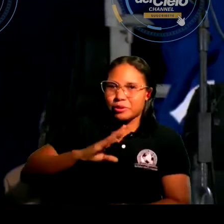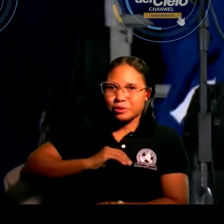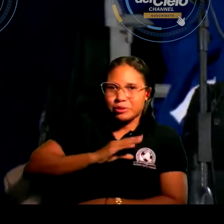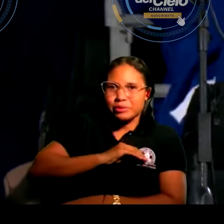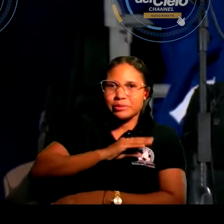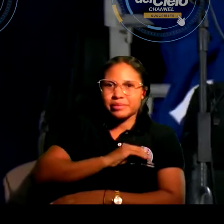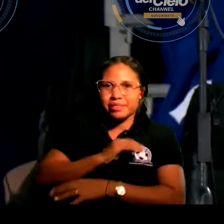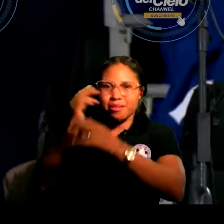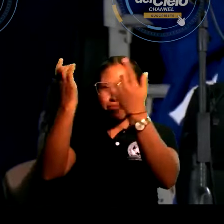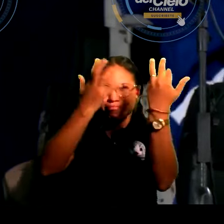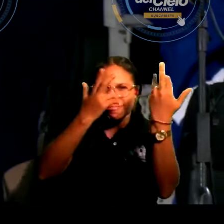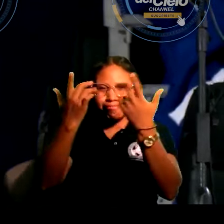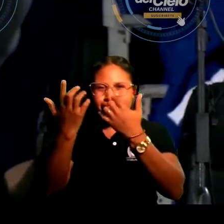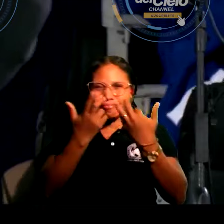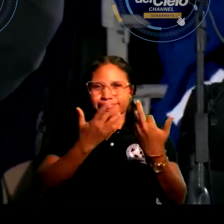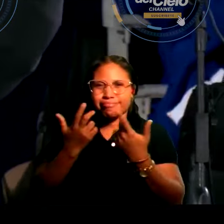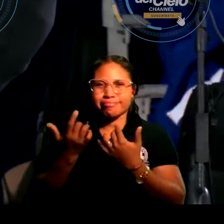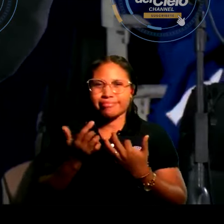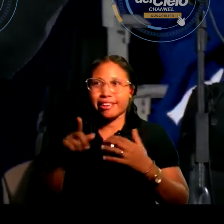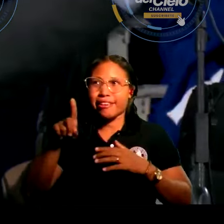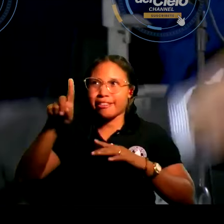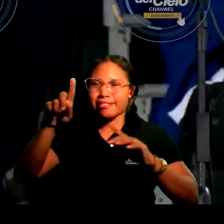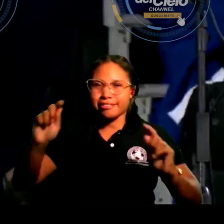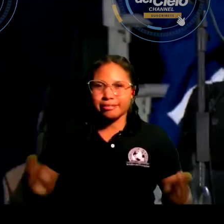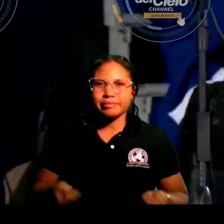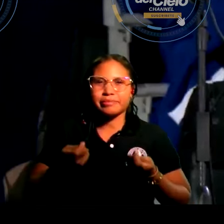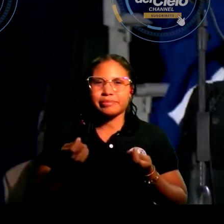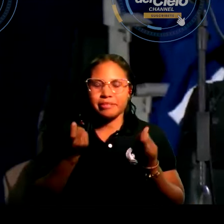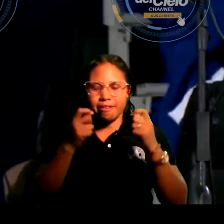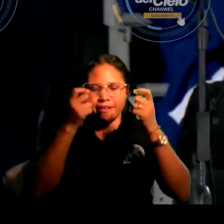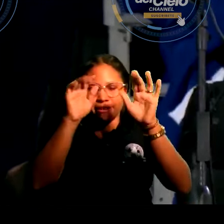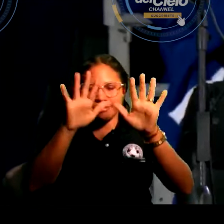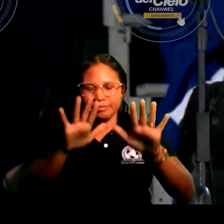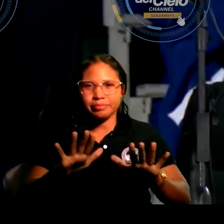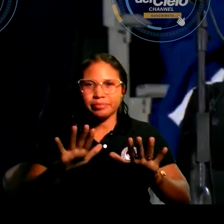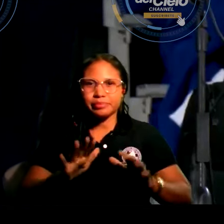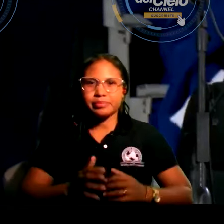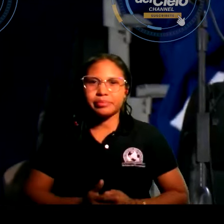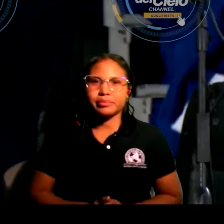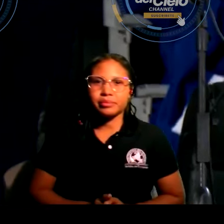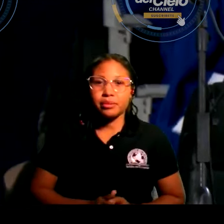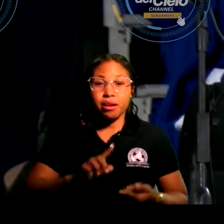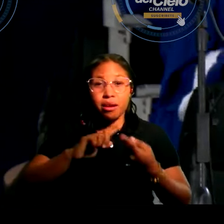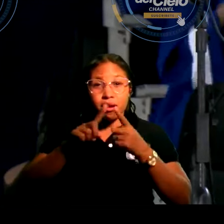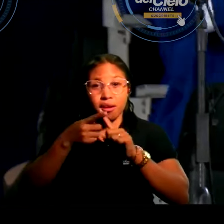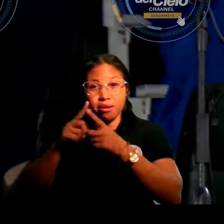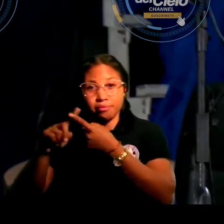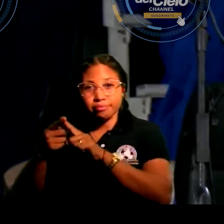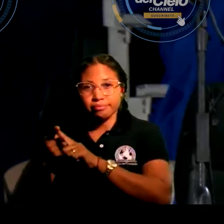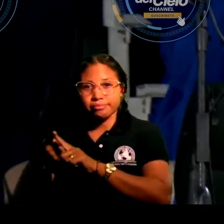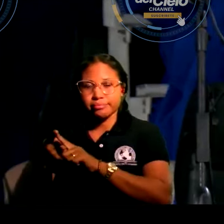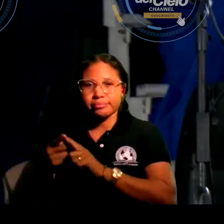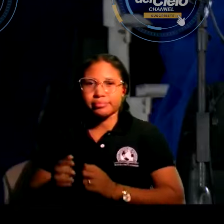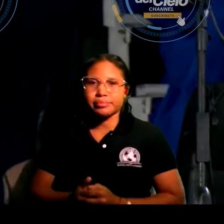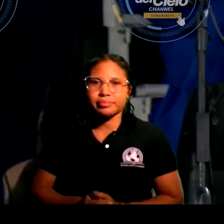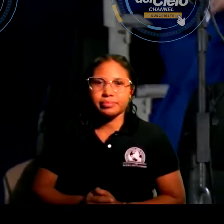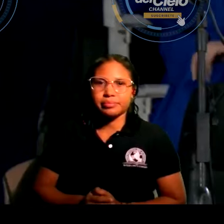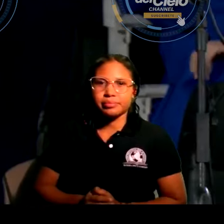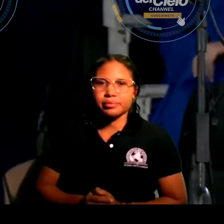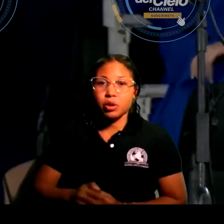en aquel que nos salvó. ¡Aleluya! Por eso, mi amigo, el desafío esta